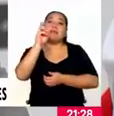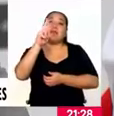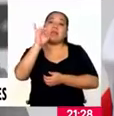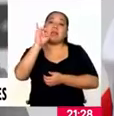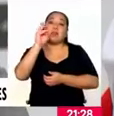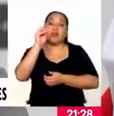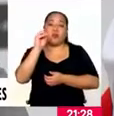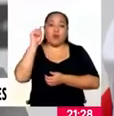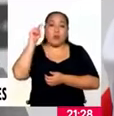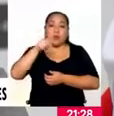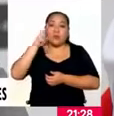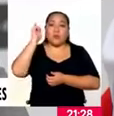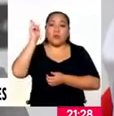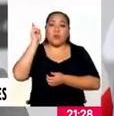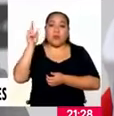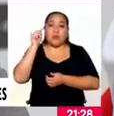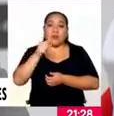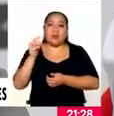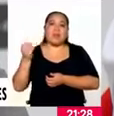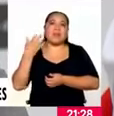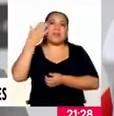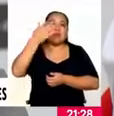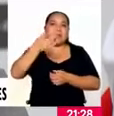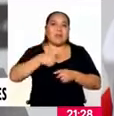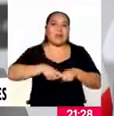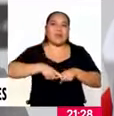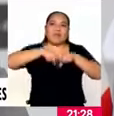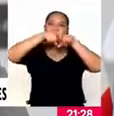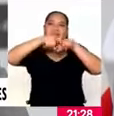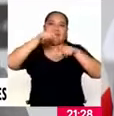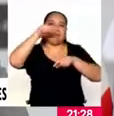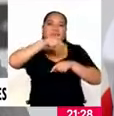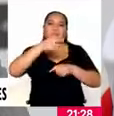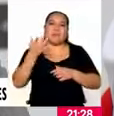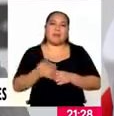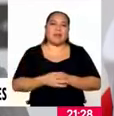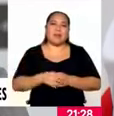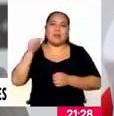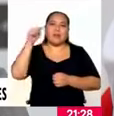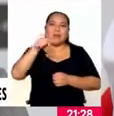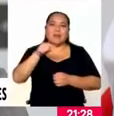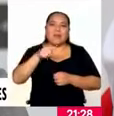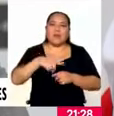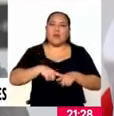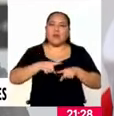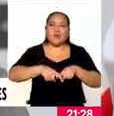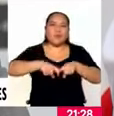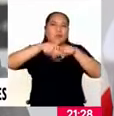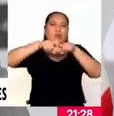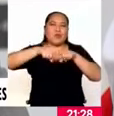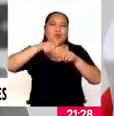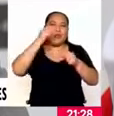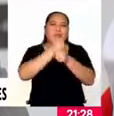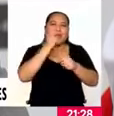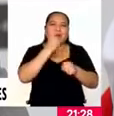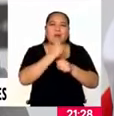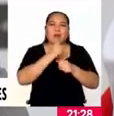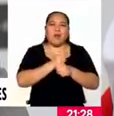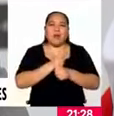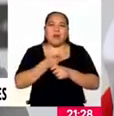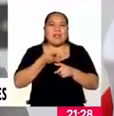son los que están declarando que van a ir al paro, a un paro que solo los perjudica a ellos y a los niños y niñas del